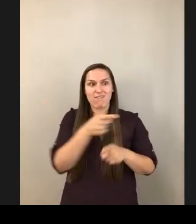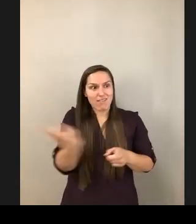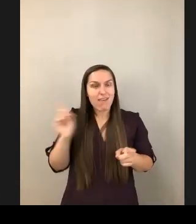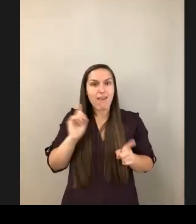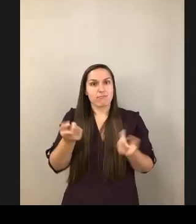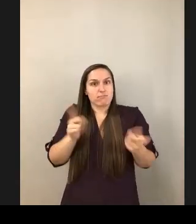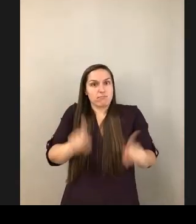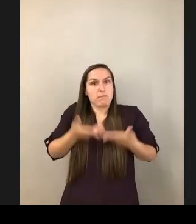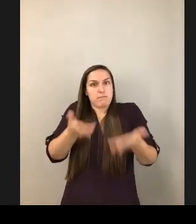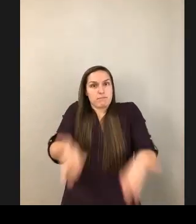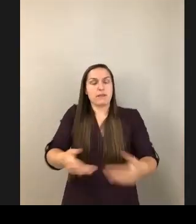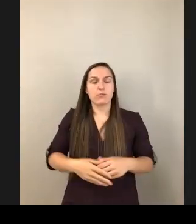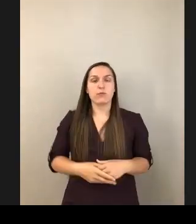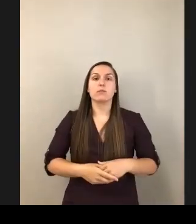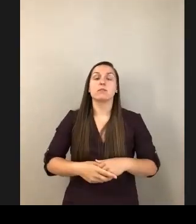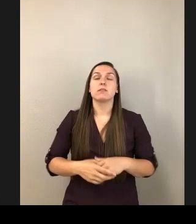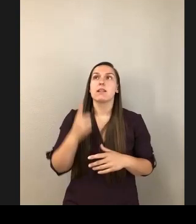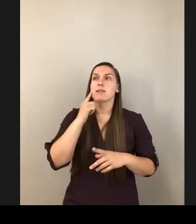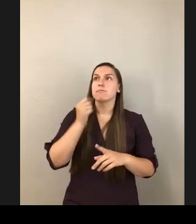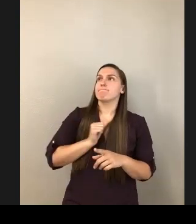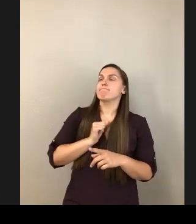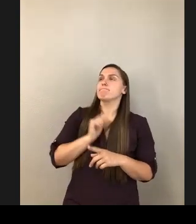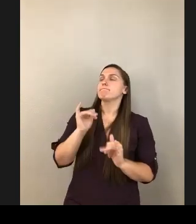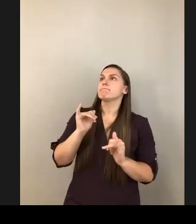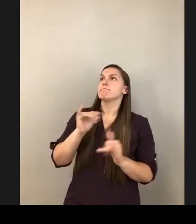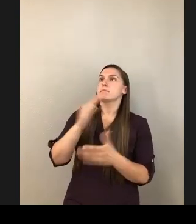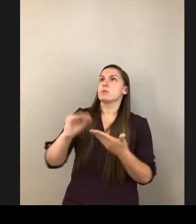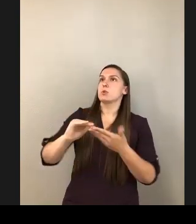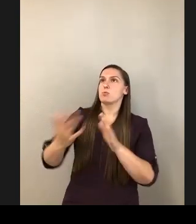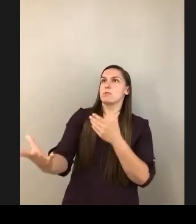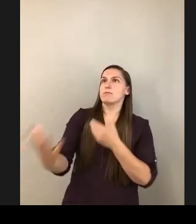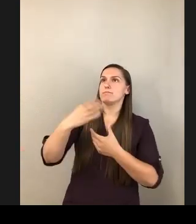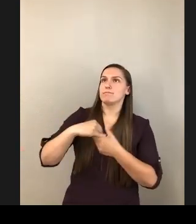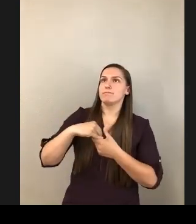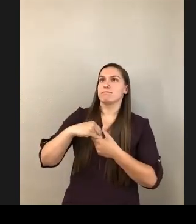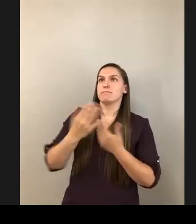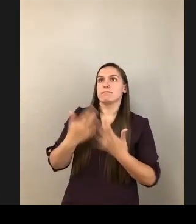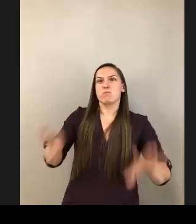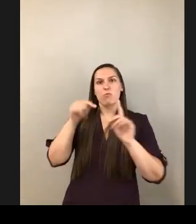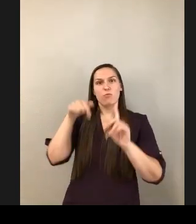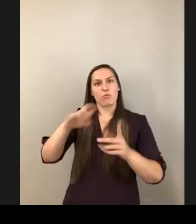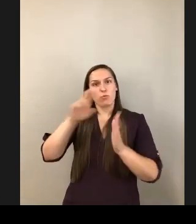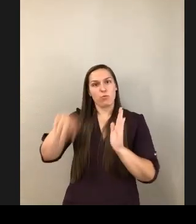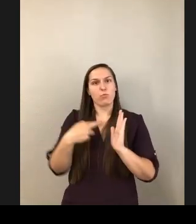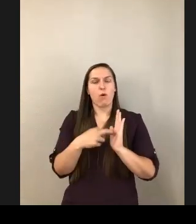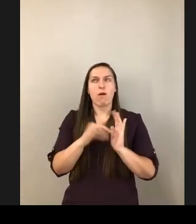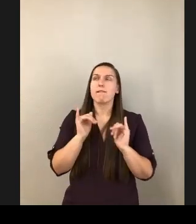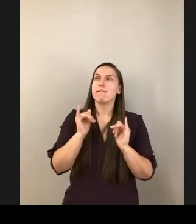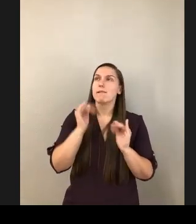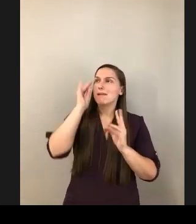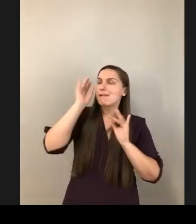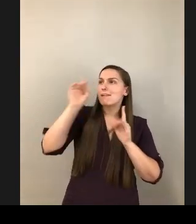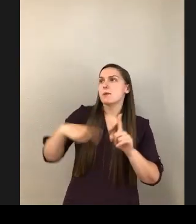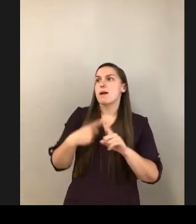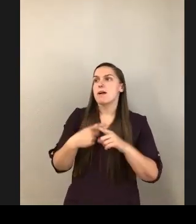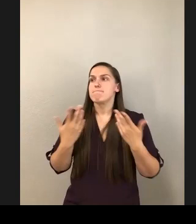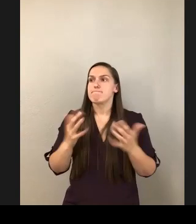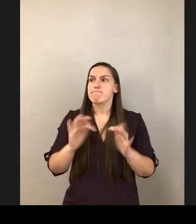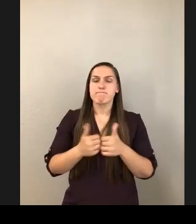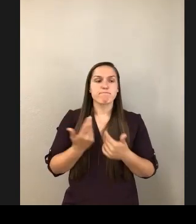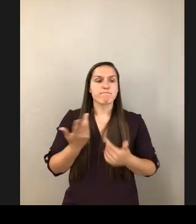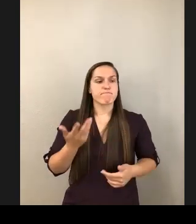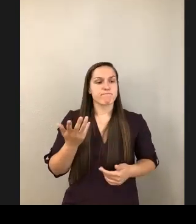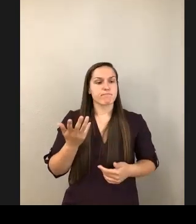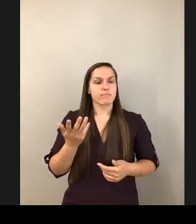está. Cuando estaba pensando lo importante que es la participación de la comunidad para este papel, pienso en las